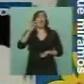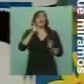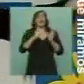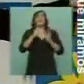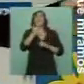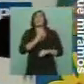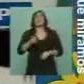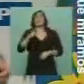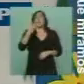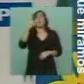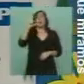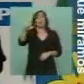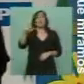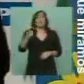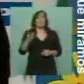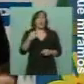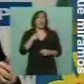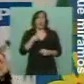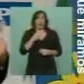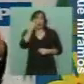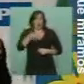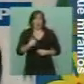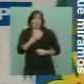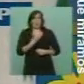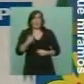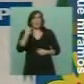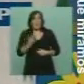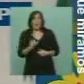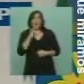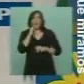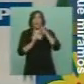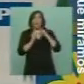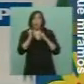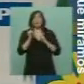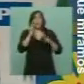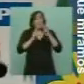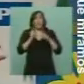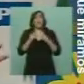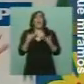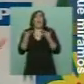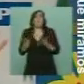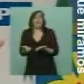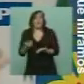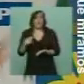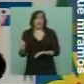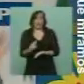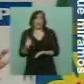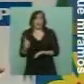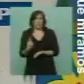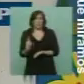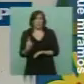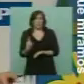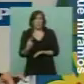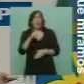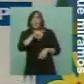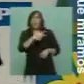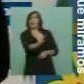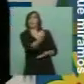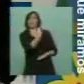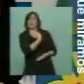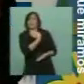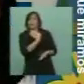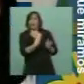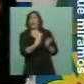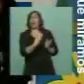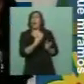Central o cualquiera de nosotros que tenemos una información y la utilizamos en favor nuestro evidentemente estamos penados esto es una figura en todo el